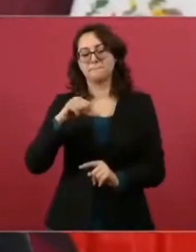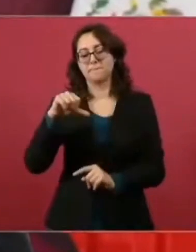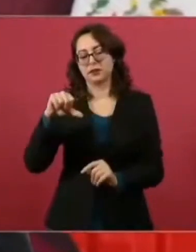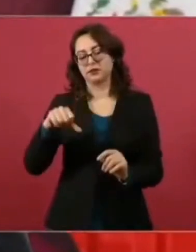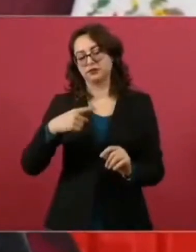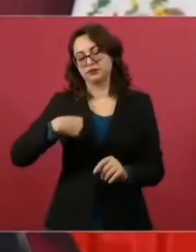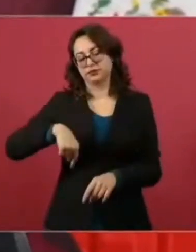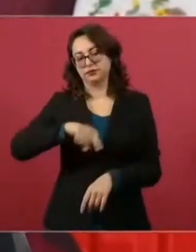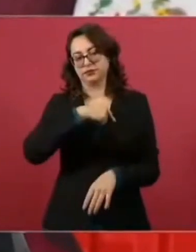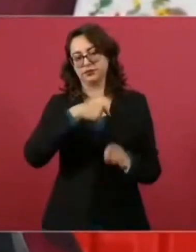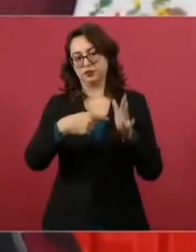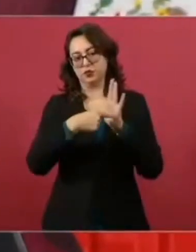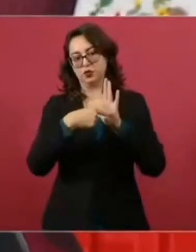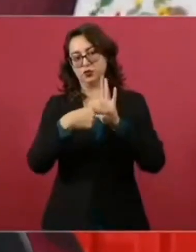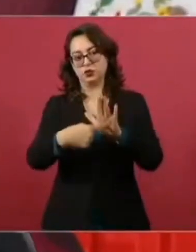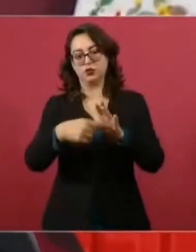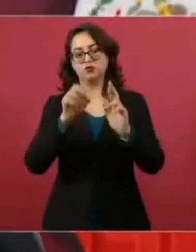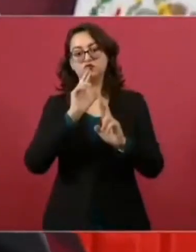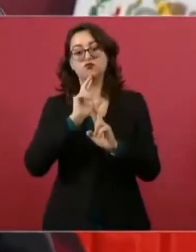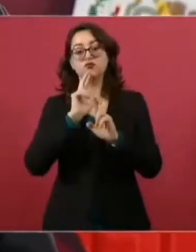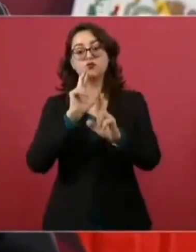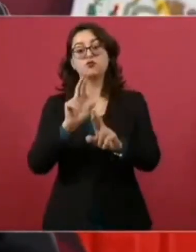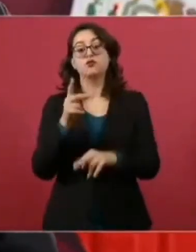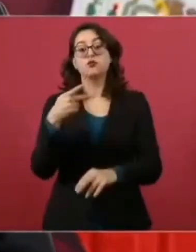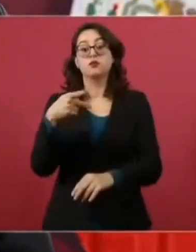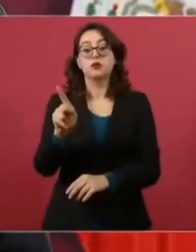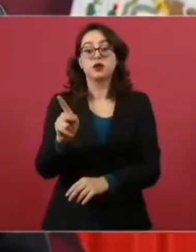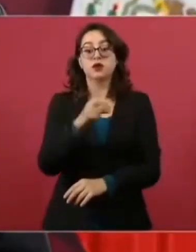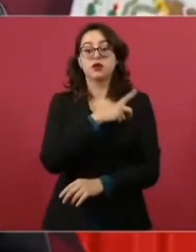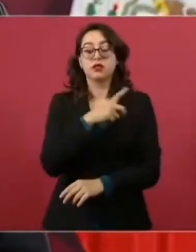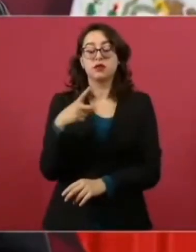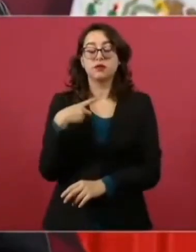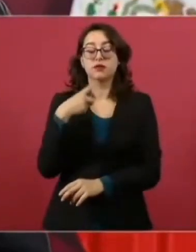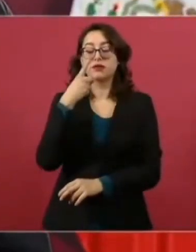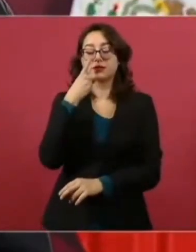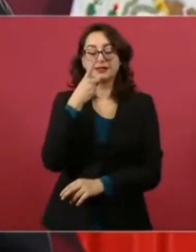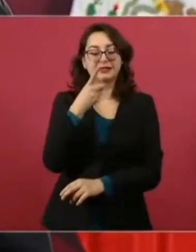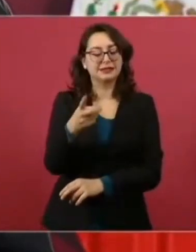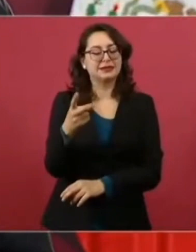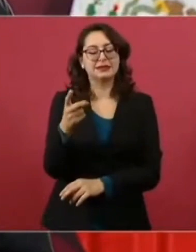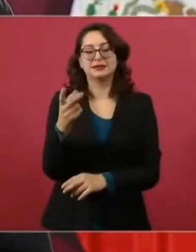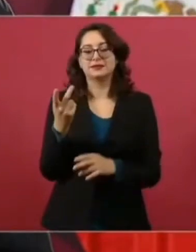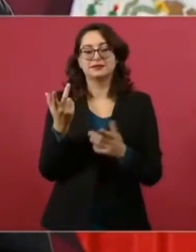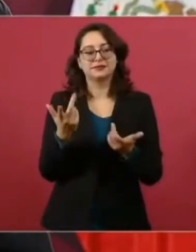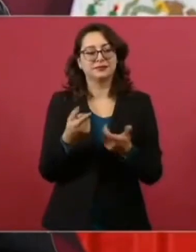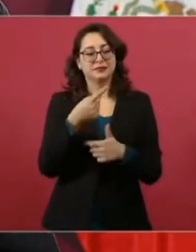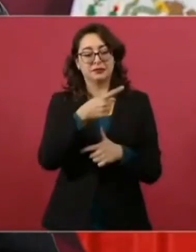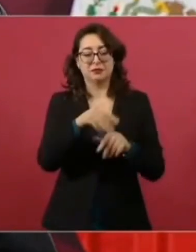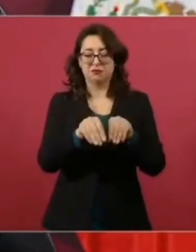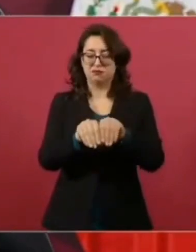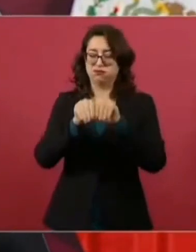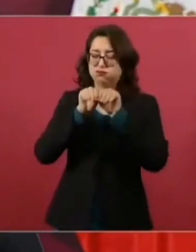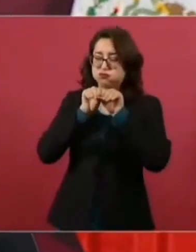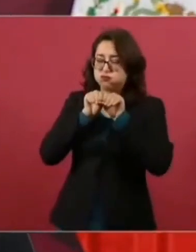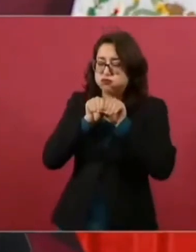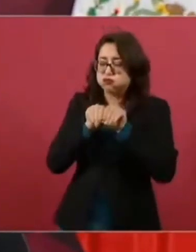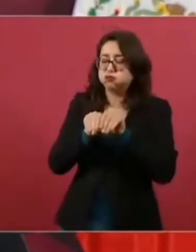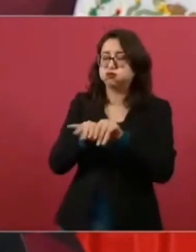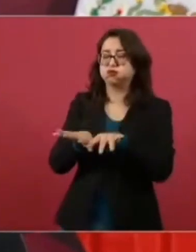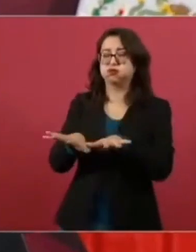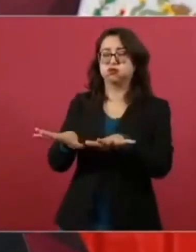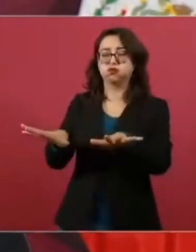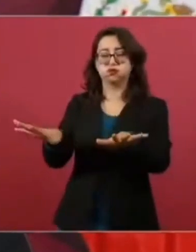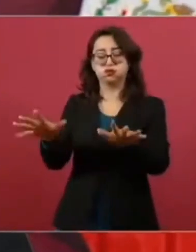aclarar de que se trata de una síntesis,